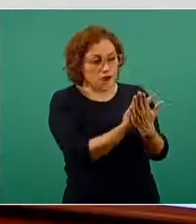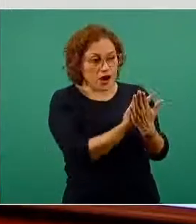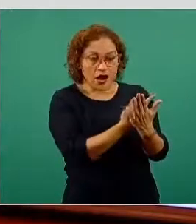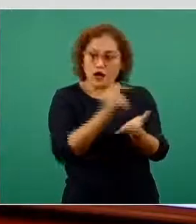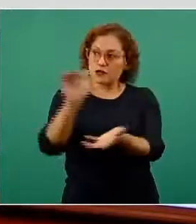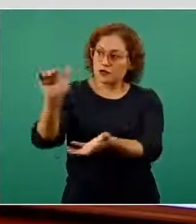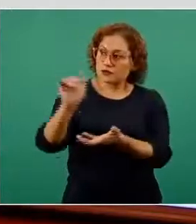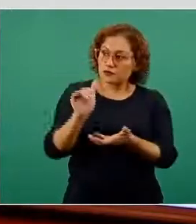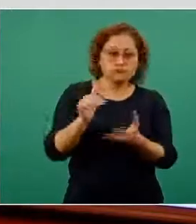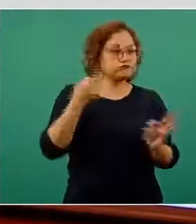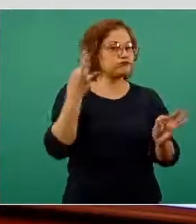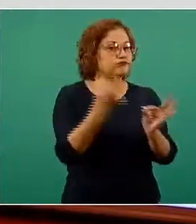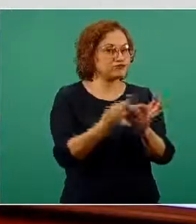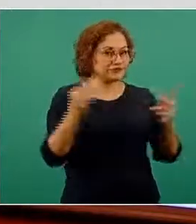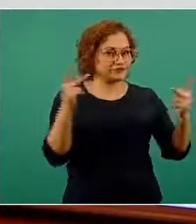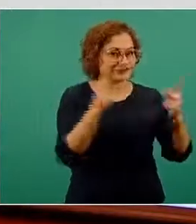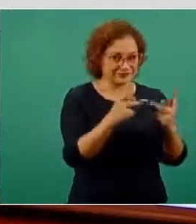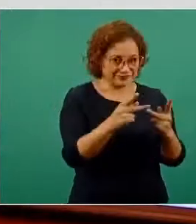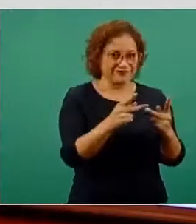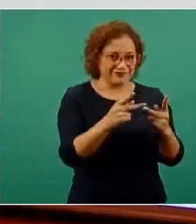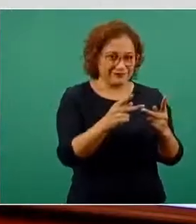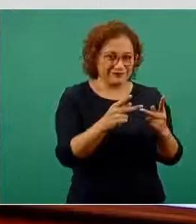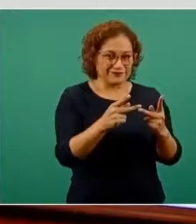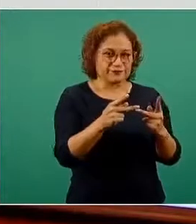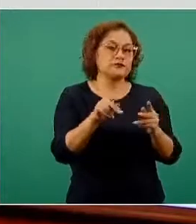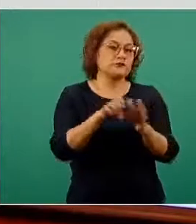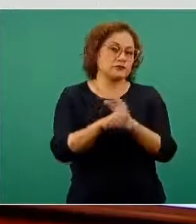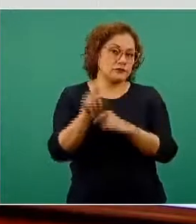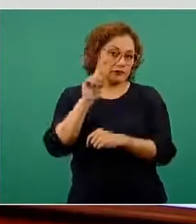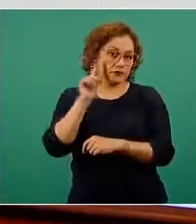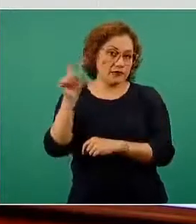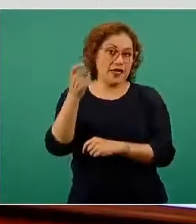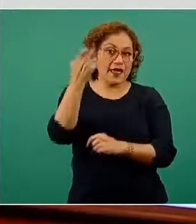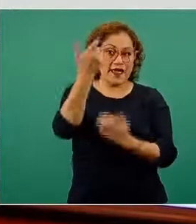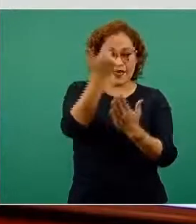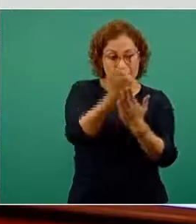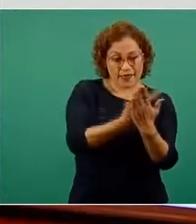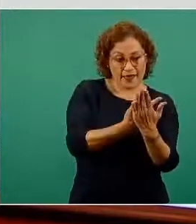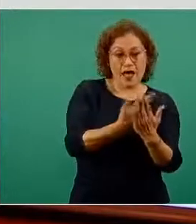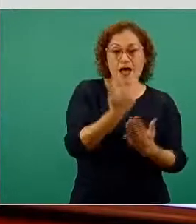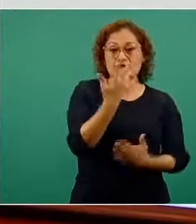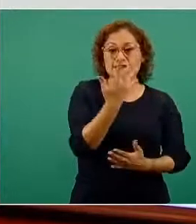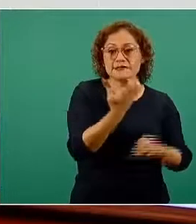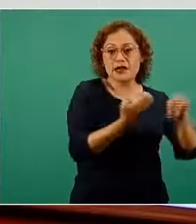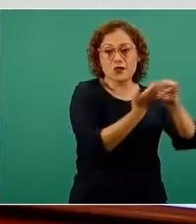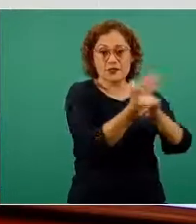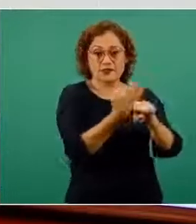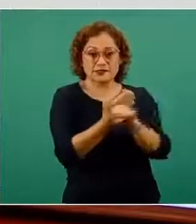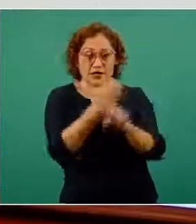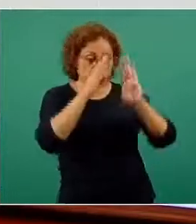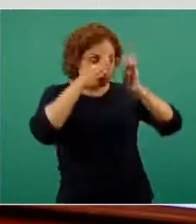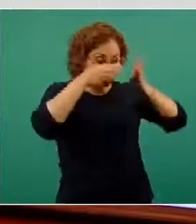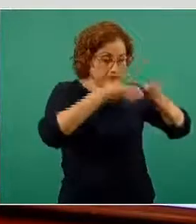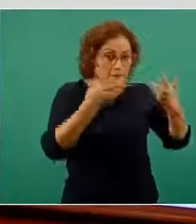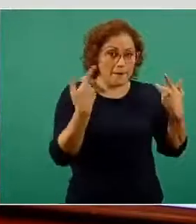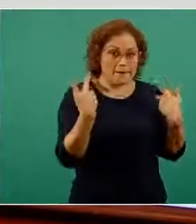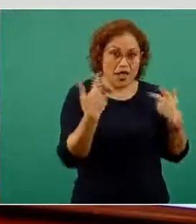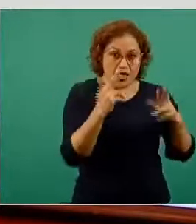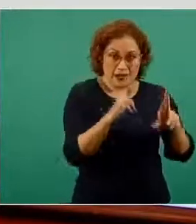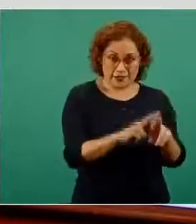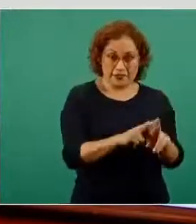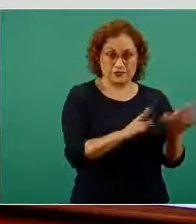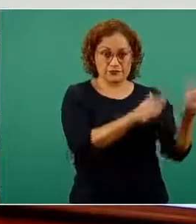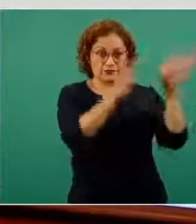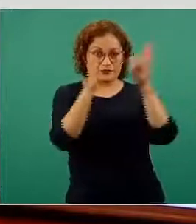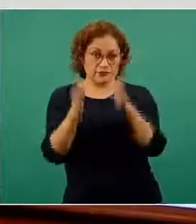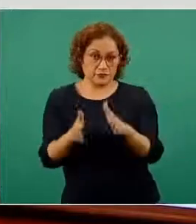En esta semana, estos 5 estados van a completar la vacunación en personal educativo. En esta semana, estos